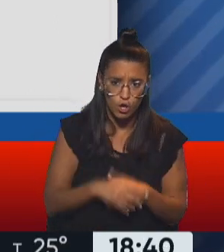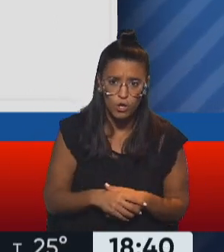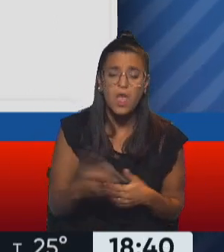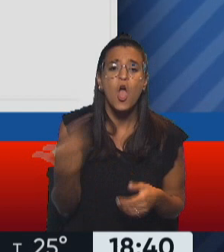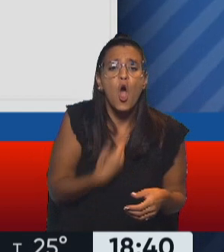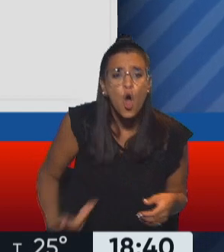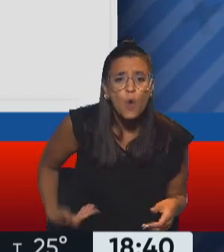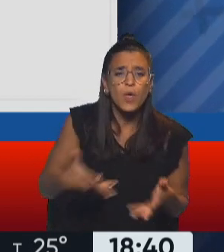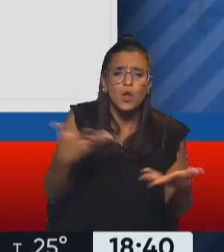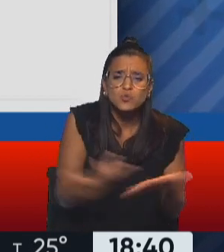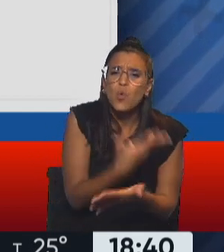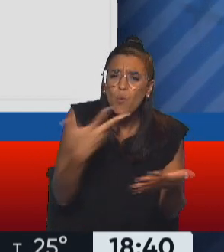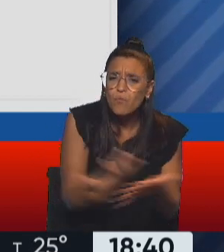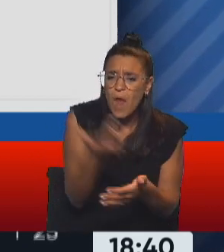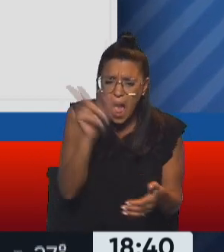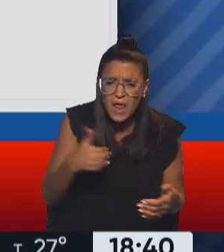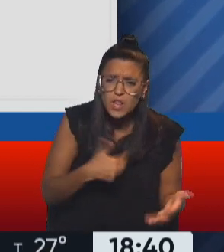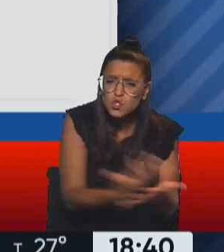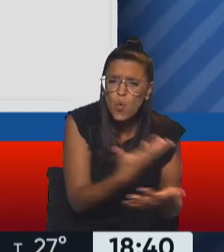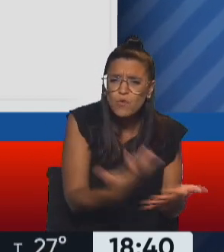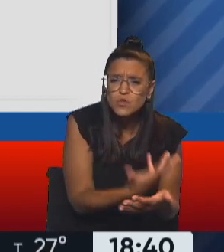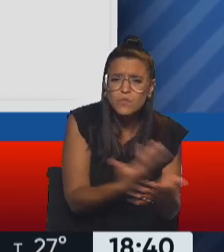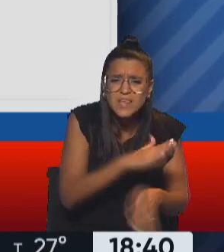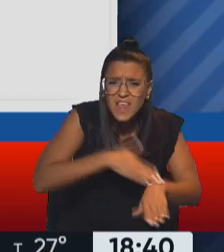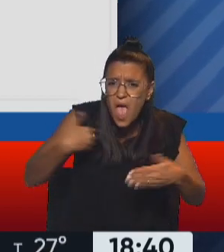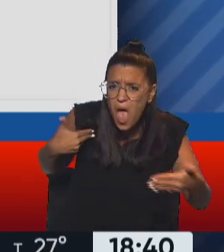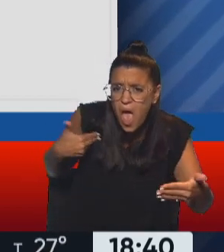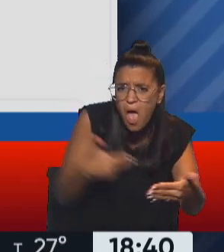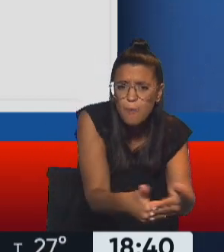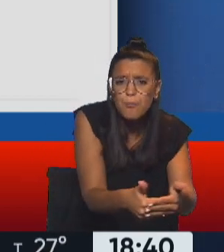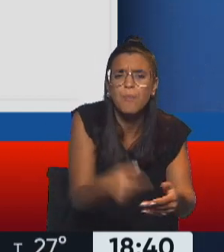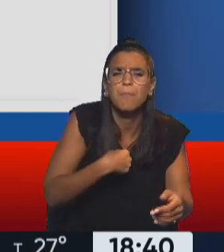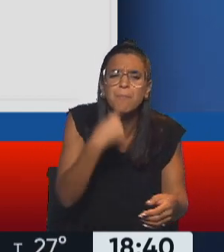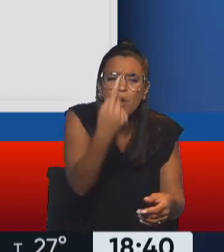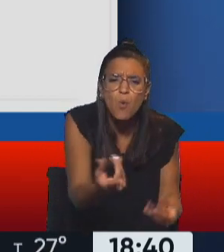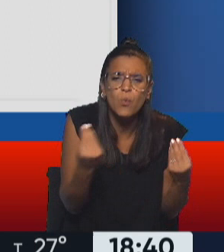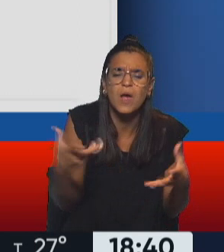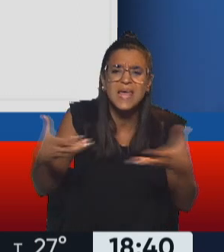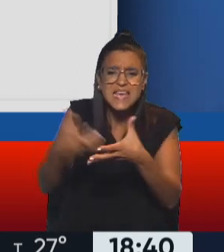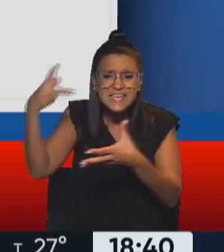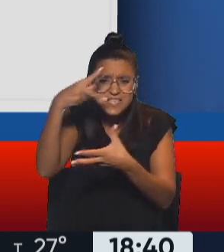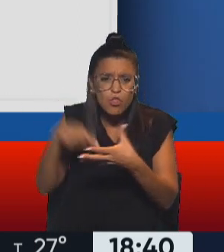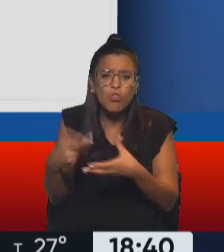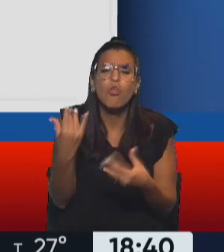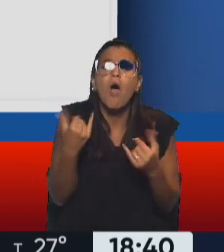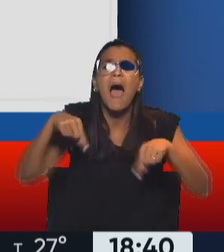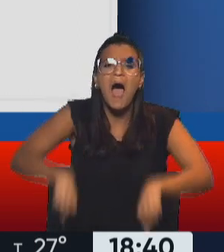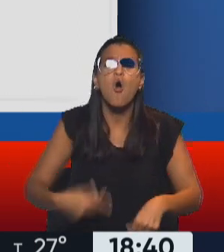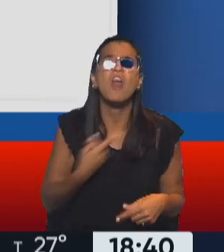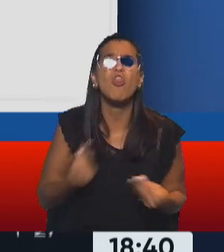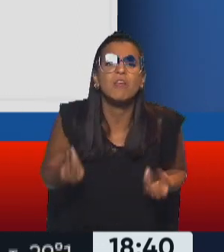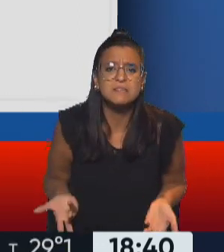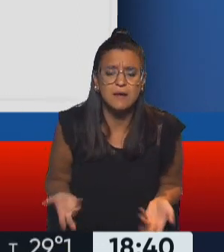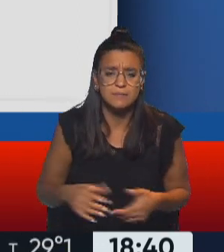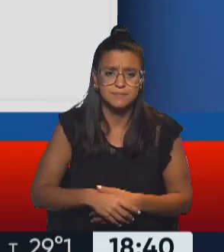El gobierno hizo sufrir innecesariamente a la Argentina todo este tiempo. La pregunta es, ¿y el kirchnerismo dónde está